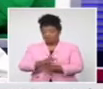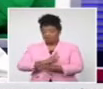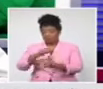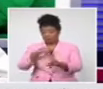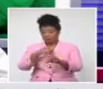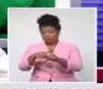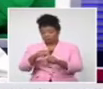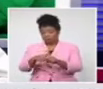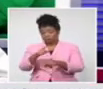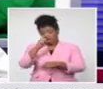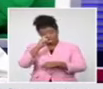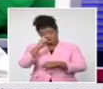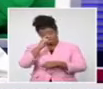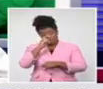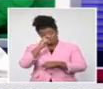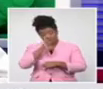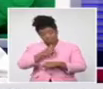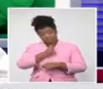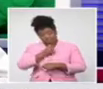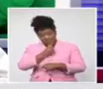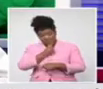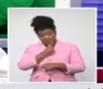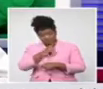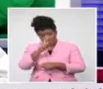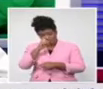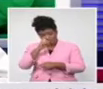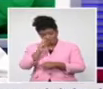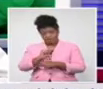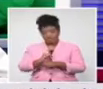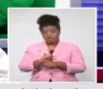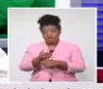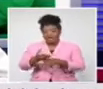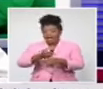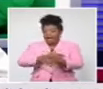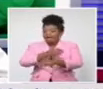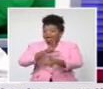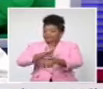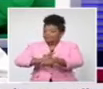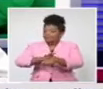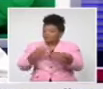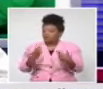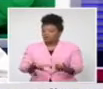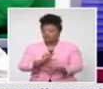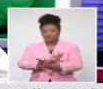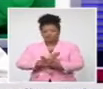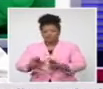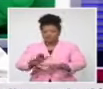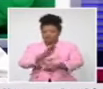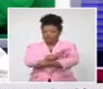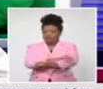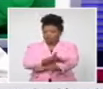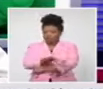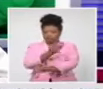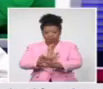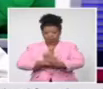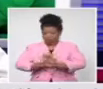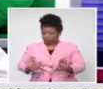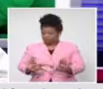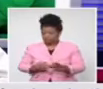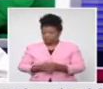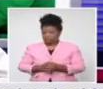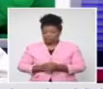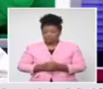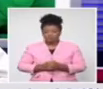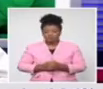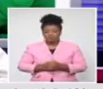no obstante la edad, perdón, como único antecedente tenía hipertensión arterial. Es un paciente